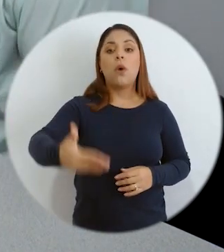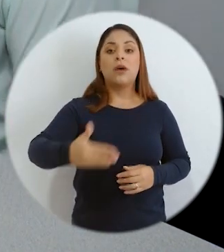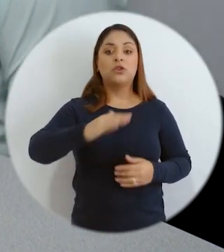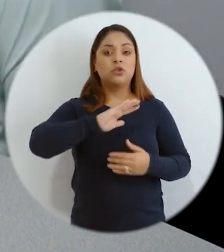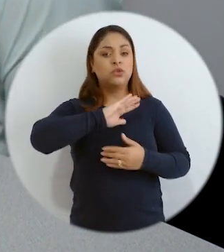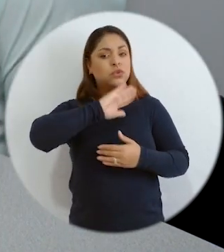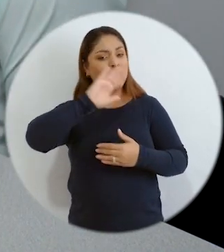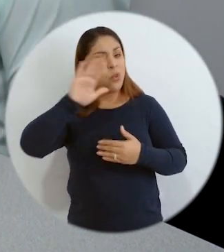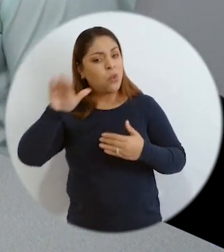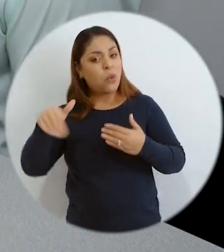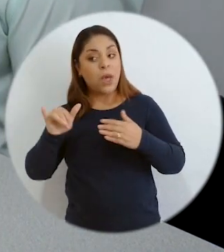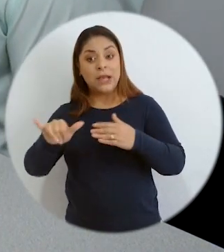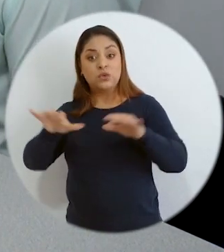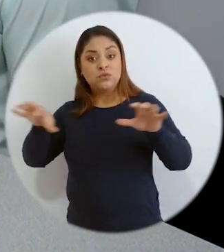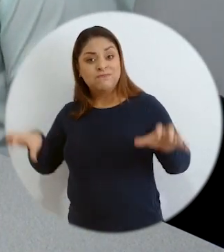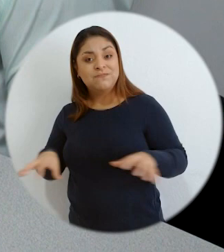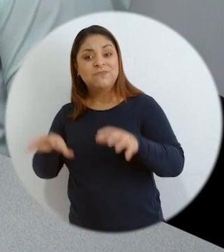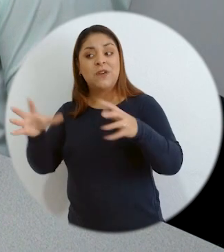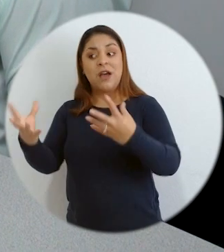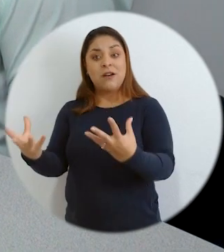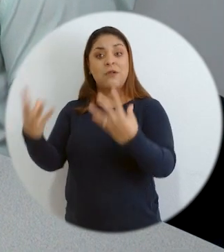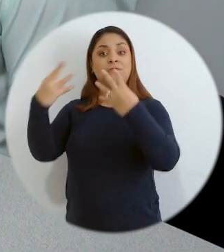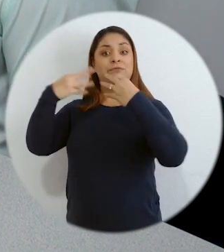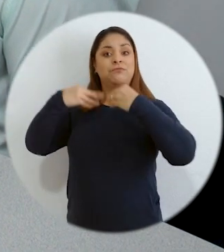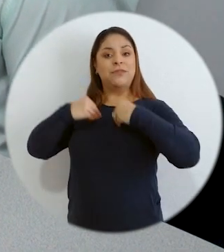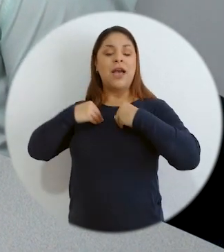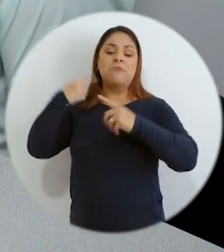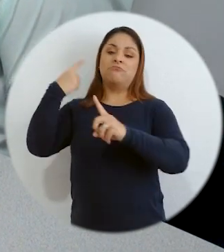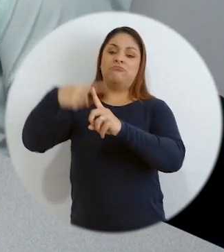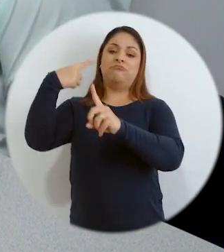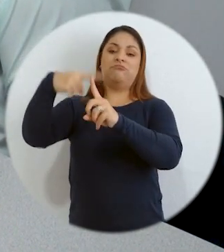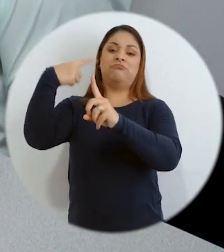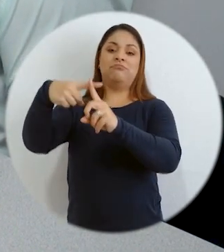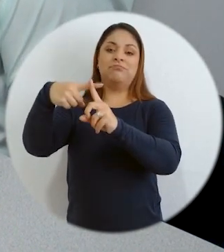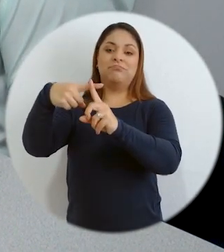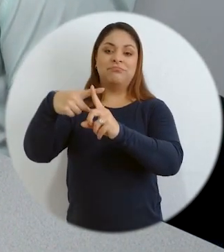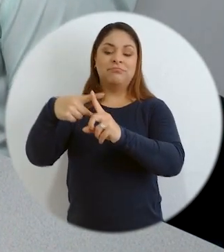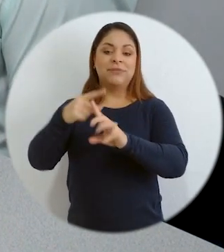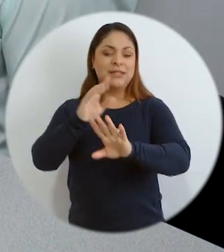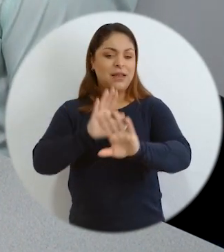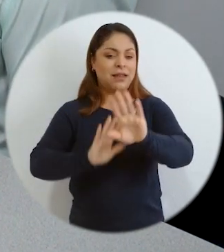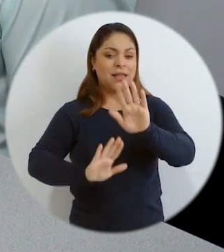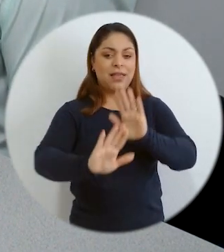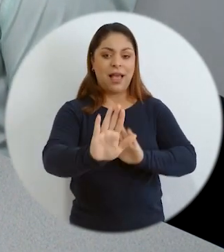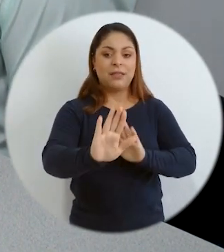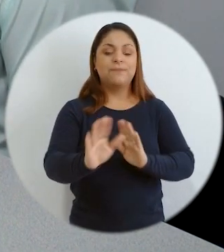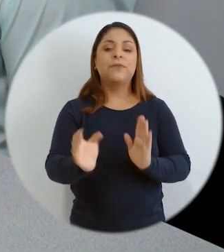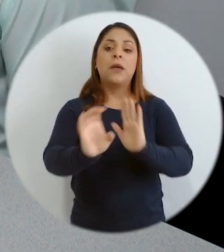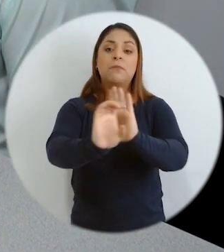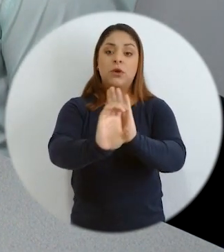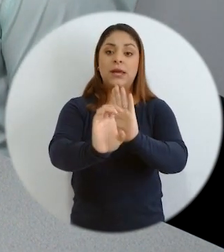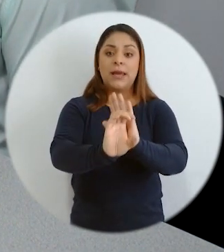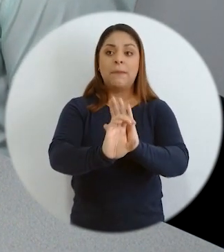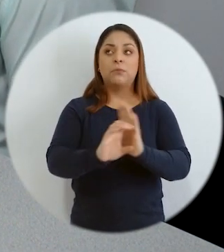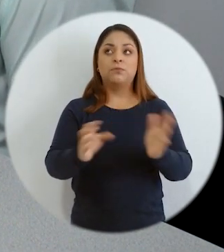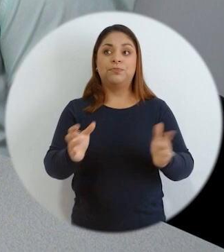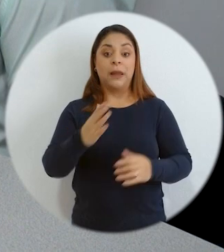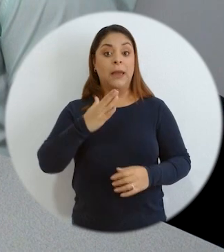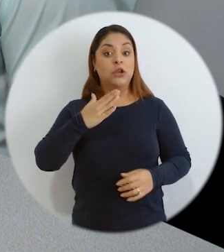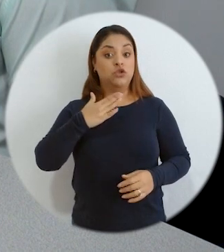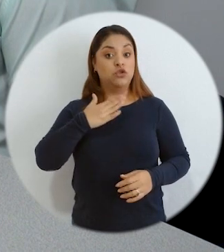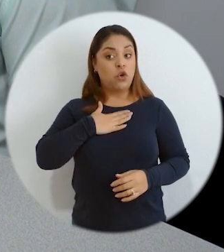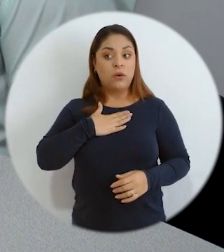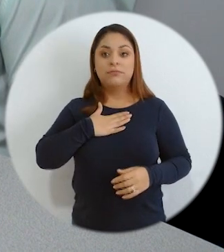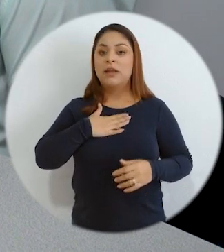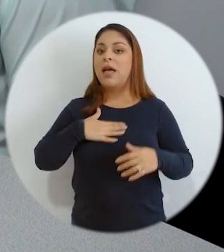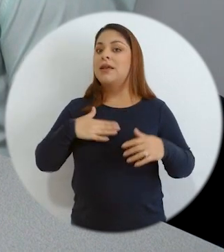cuando todos esos factores están presentes, hay más probabilidades de salir adelante positivamente. Y ahora que vos me preguntabas, en mi caso,